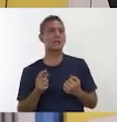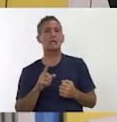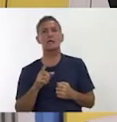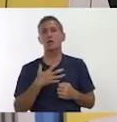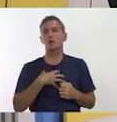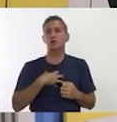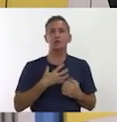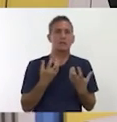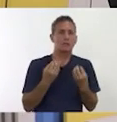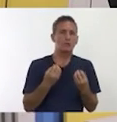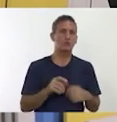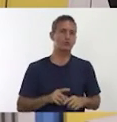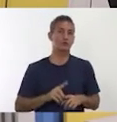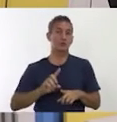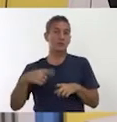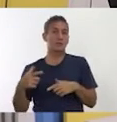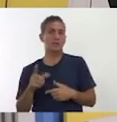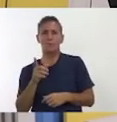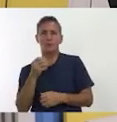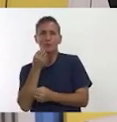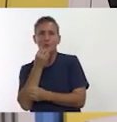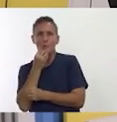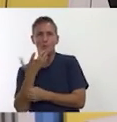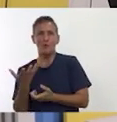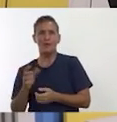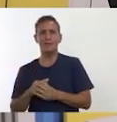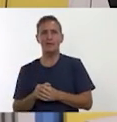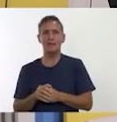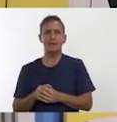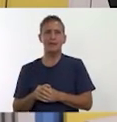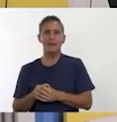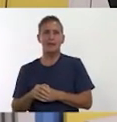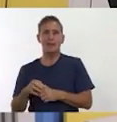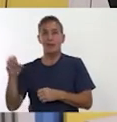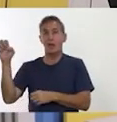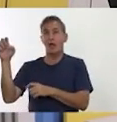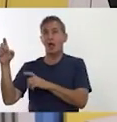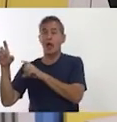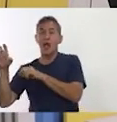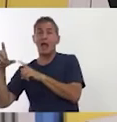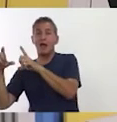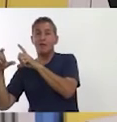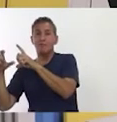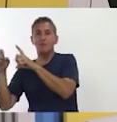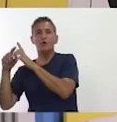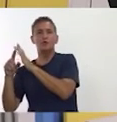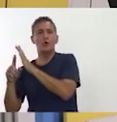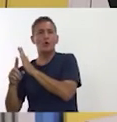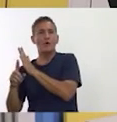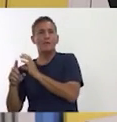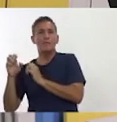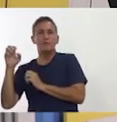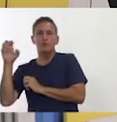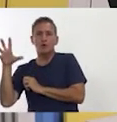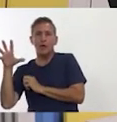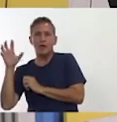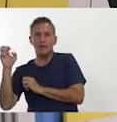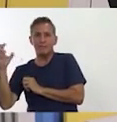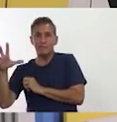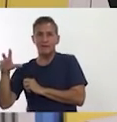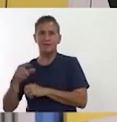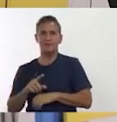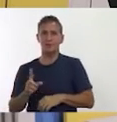al cátodo y por lo tanto no puede ocurrir el fotoefecto. Esa es la